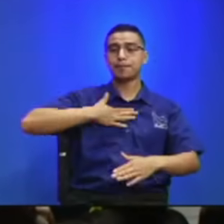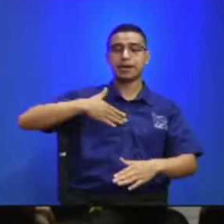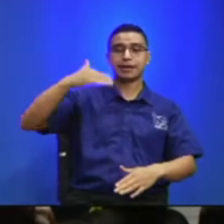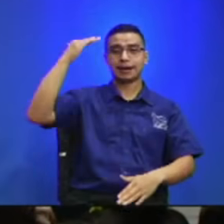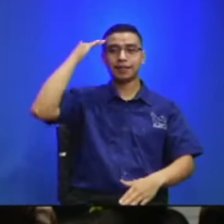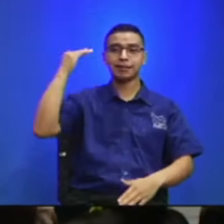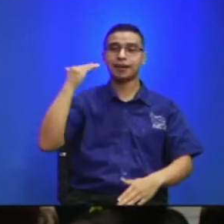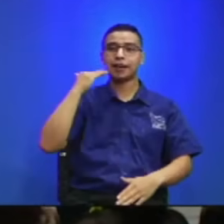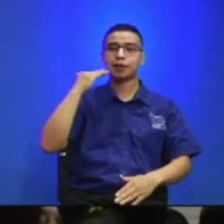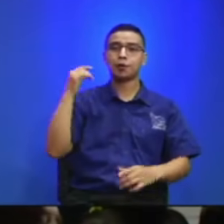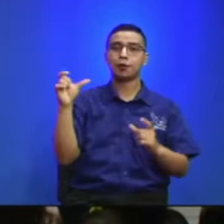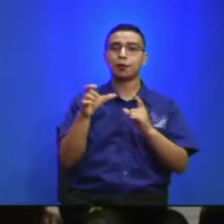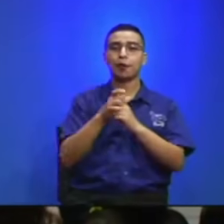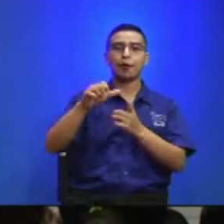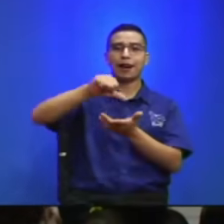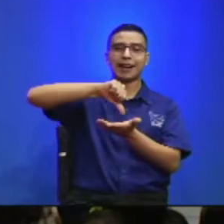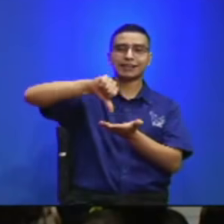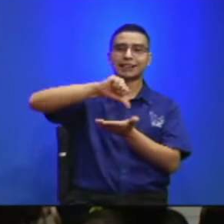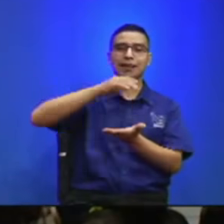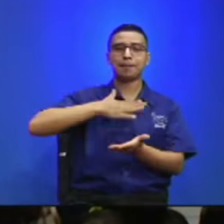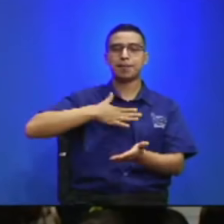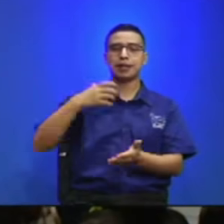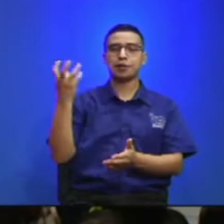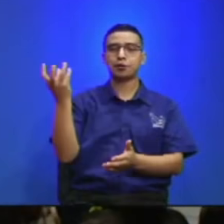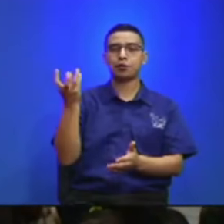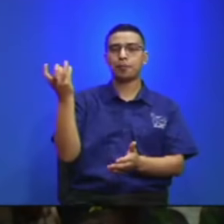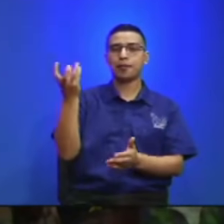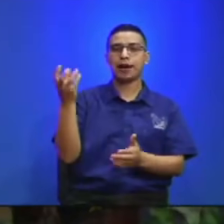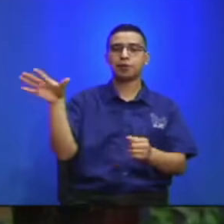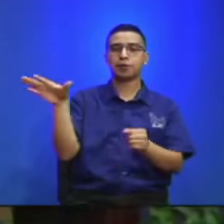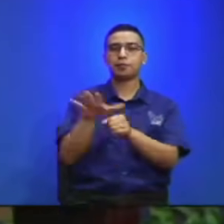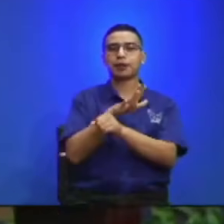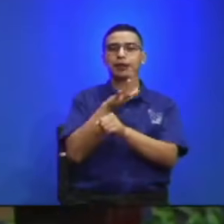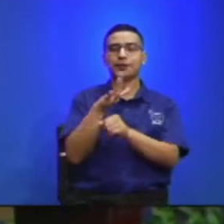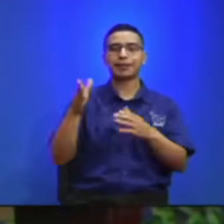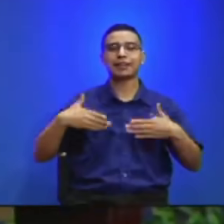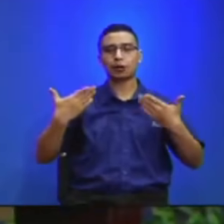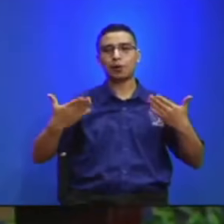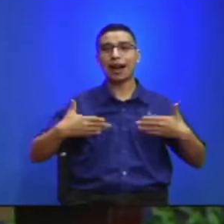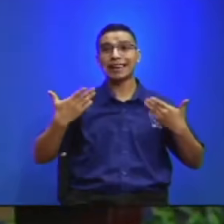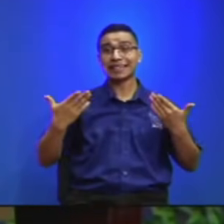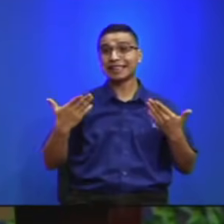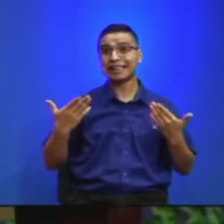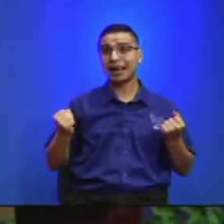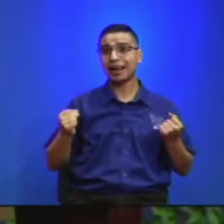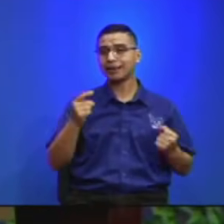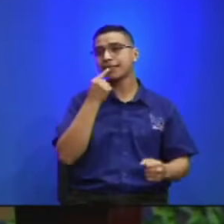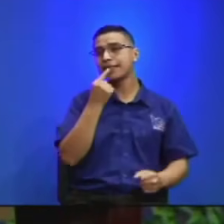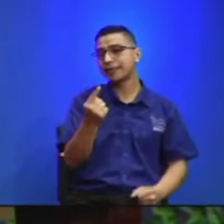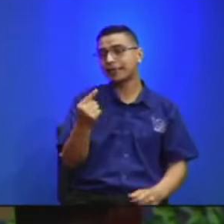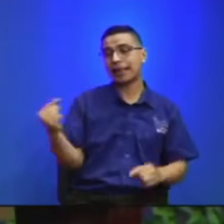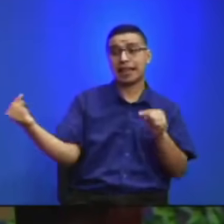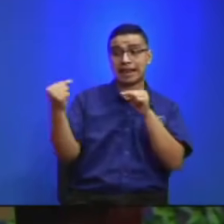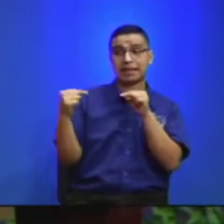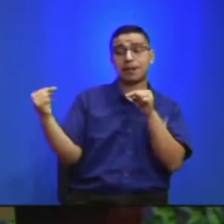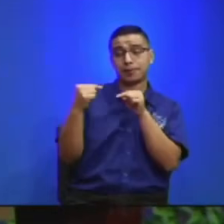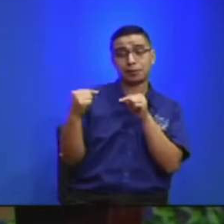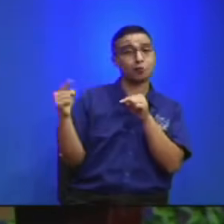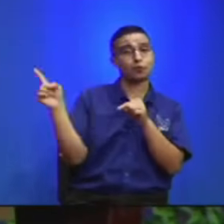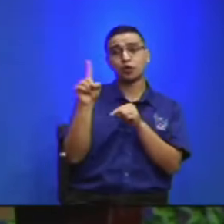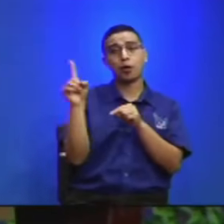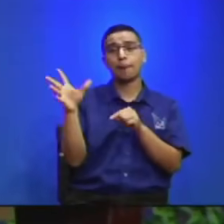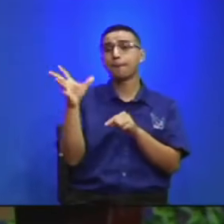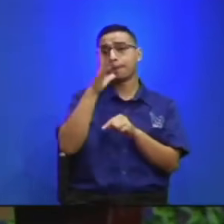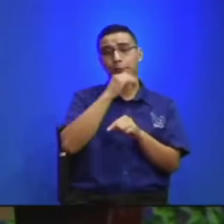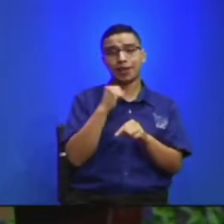rebosante hernando y quiere decir que hay una alegría tremenda y enfrente el enemigo pero ni el enemigo ni qué tal